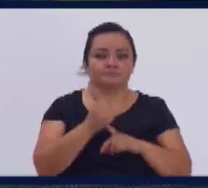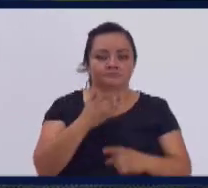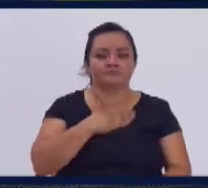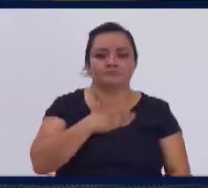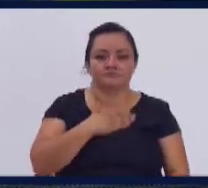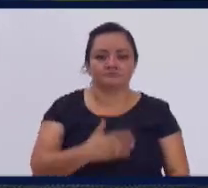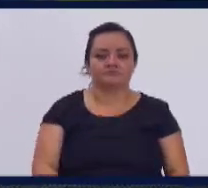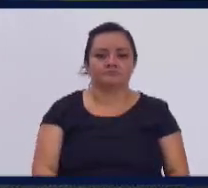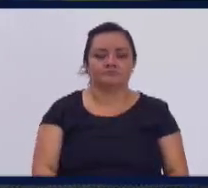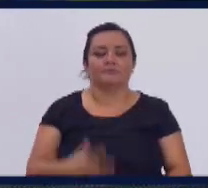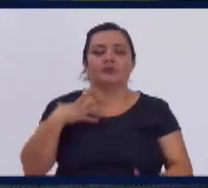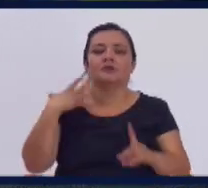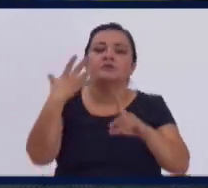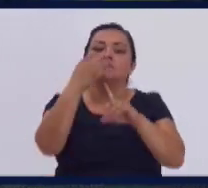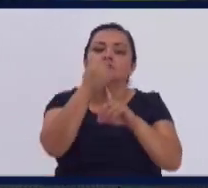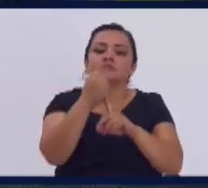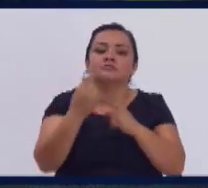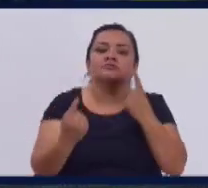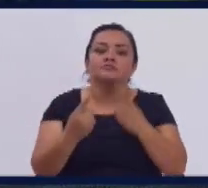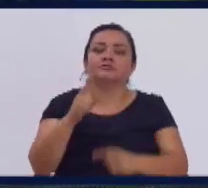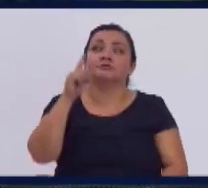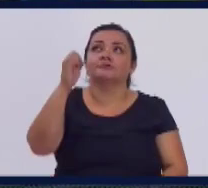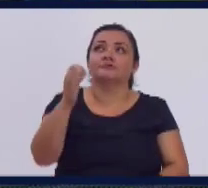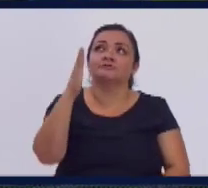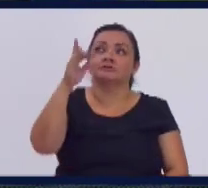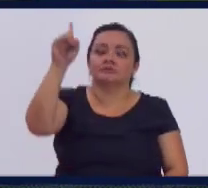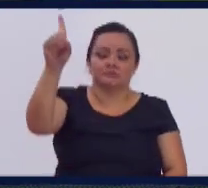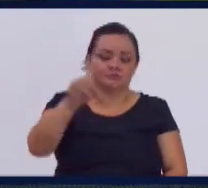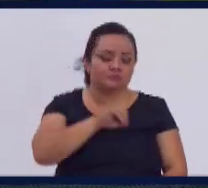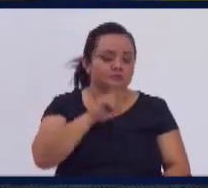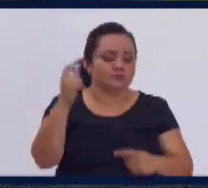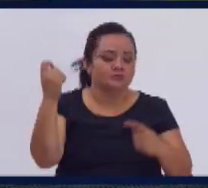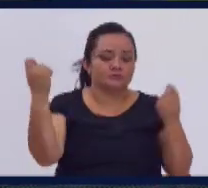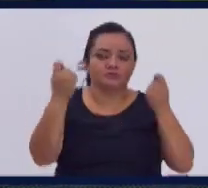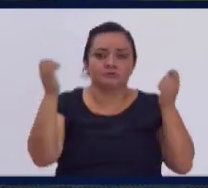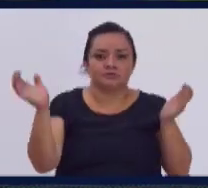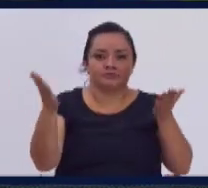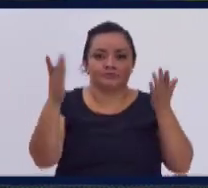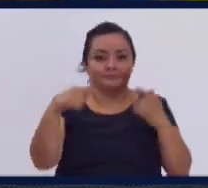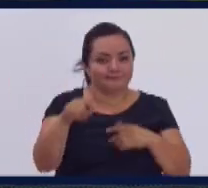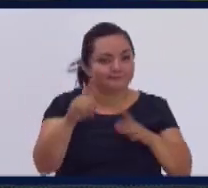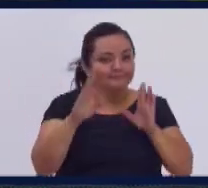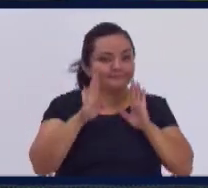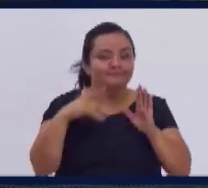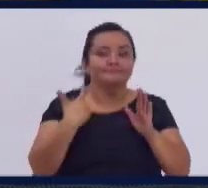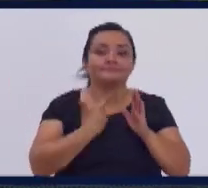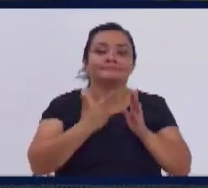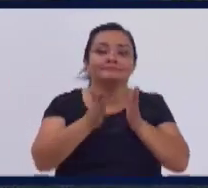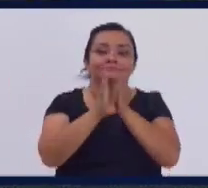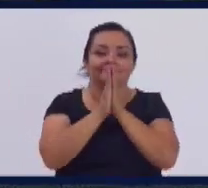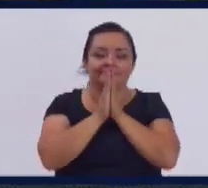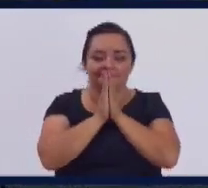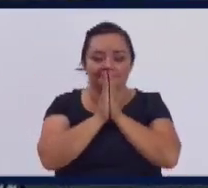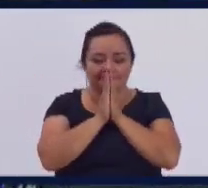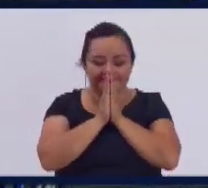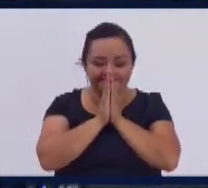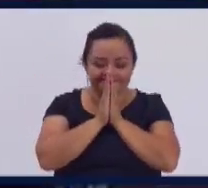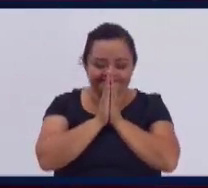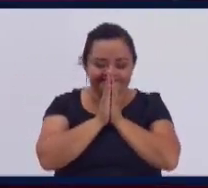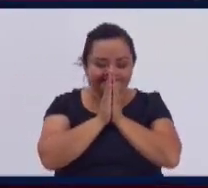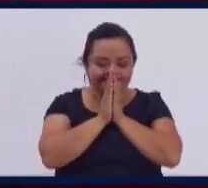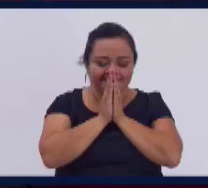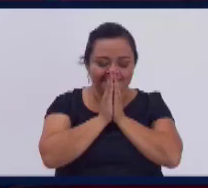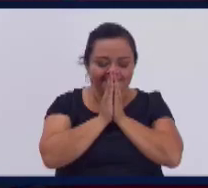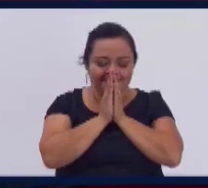propósito, y el propósito es que Cristo sea glorificado. El que tienes por ahí que oiga, vamos a orar. Gloria al